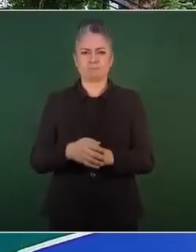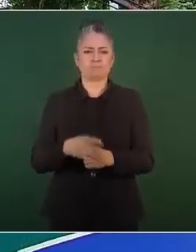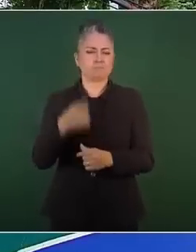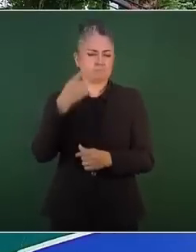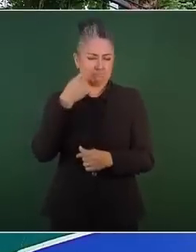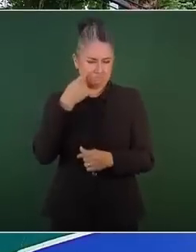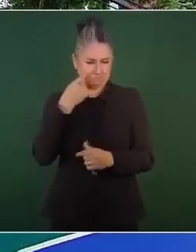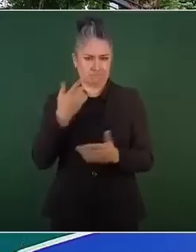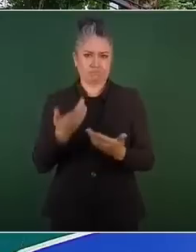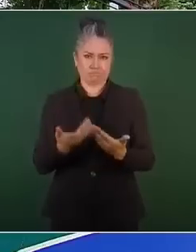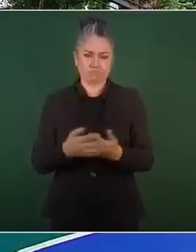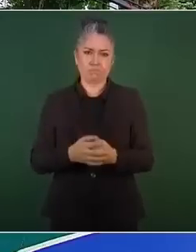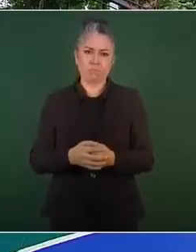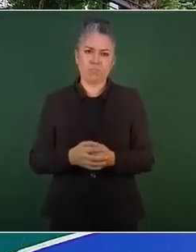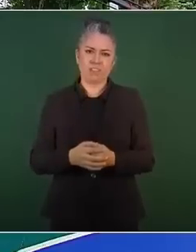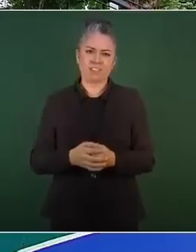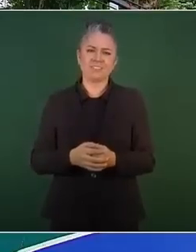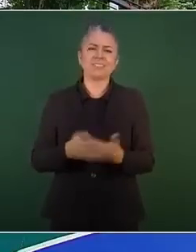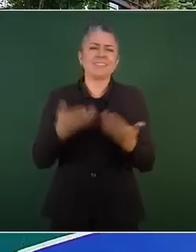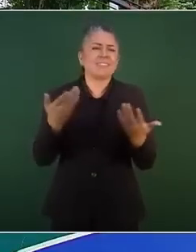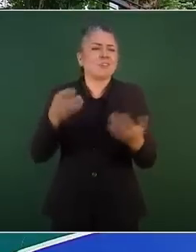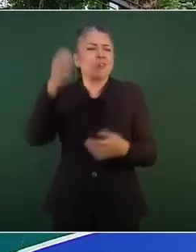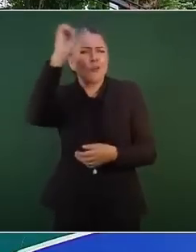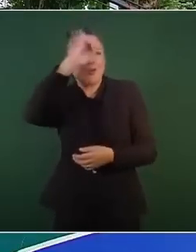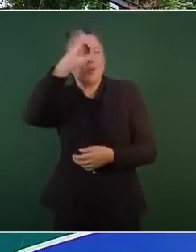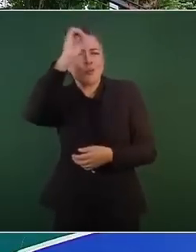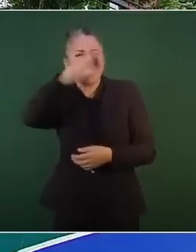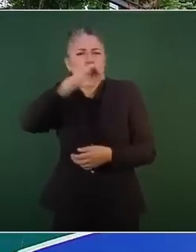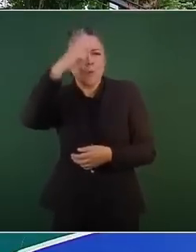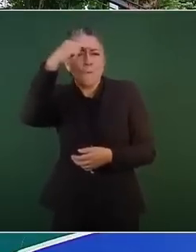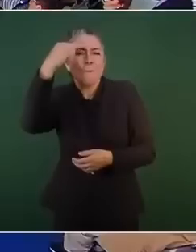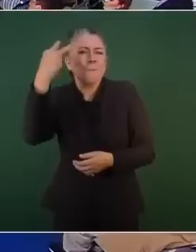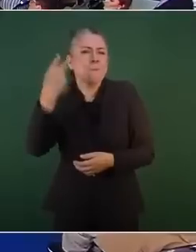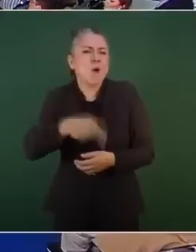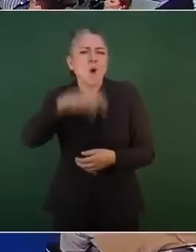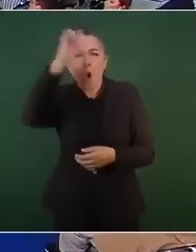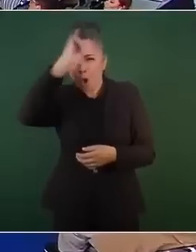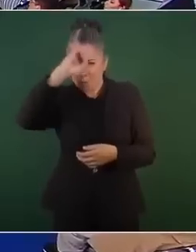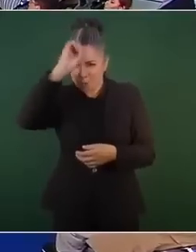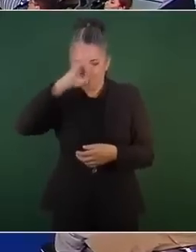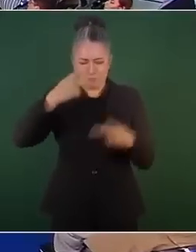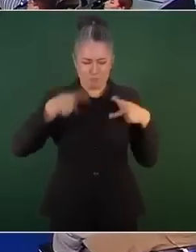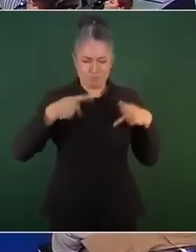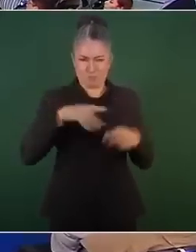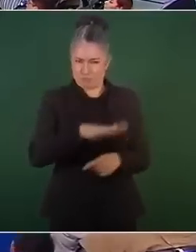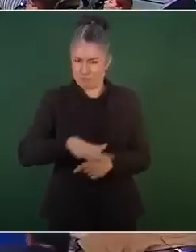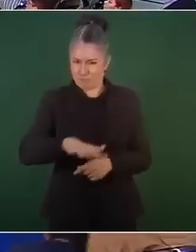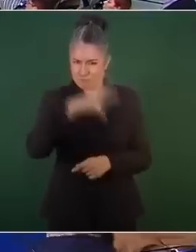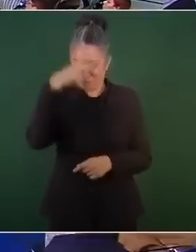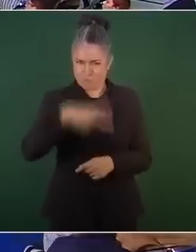Miren lo que opinan los mexicanos,